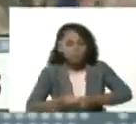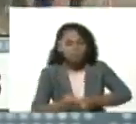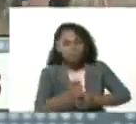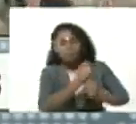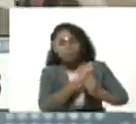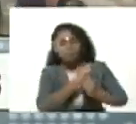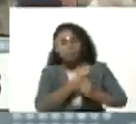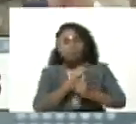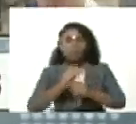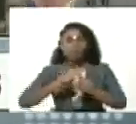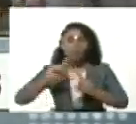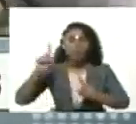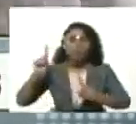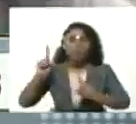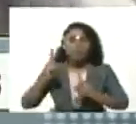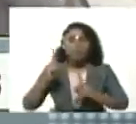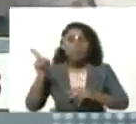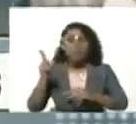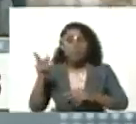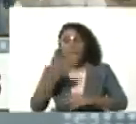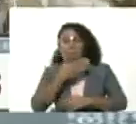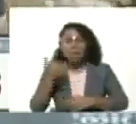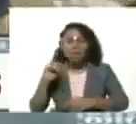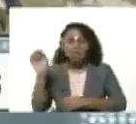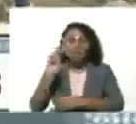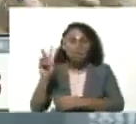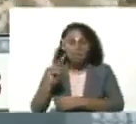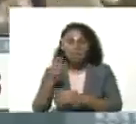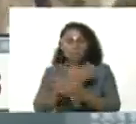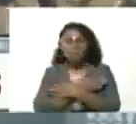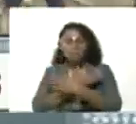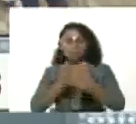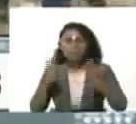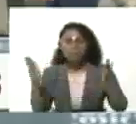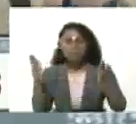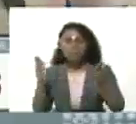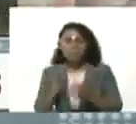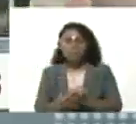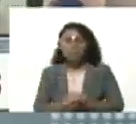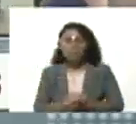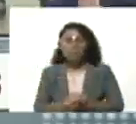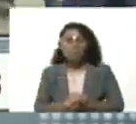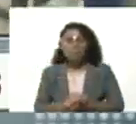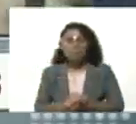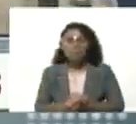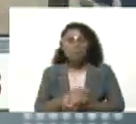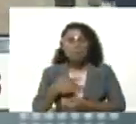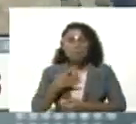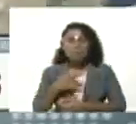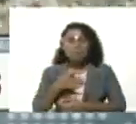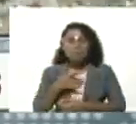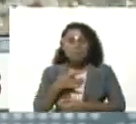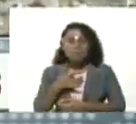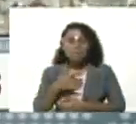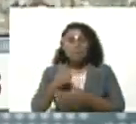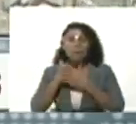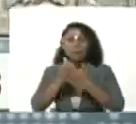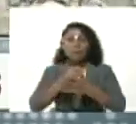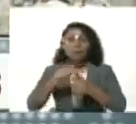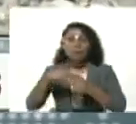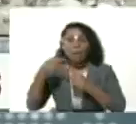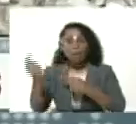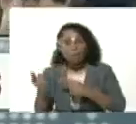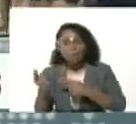eléctrica. Así que allí estaba lo mejor del venezolano, la solidaridad, el sentido de ayudar al otro,